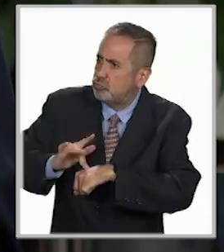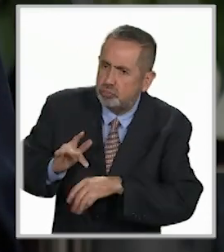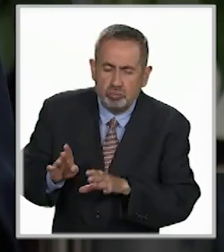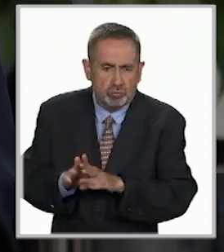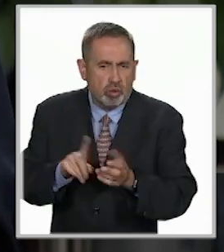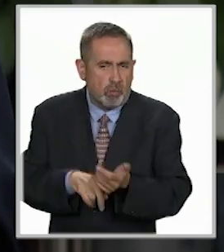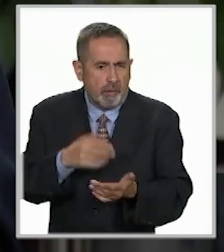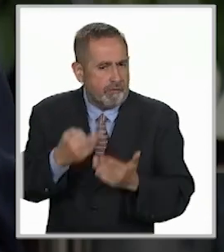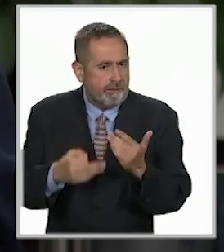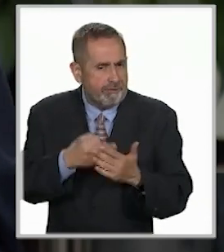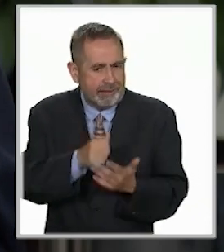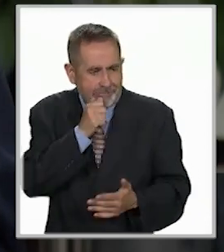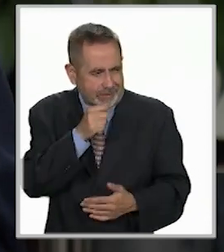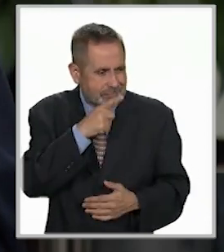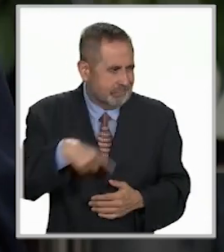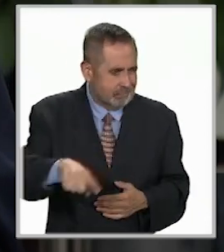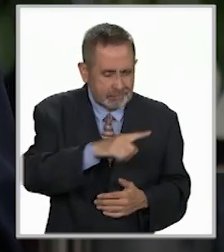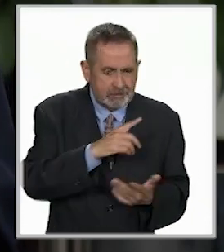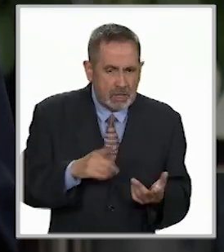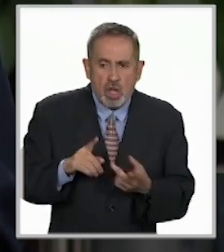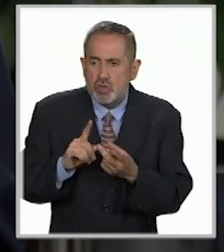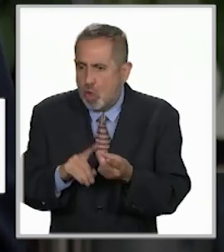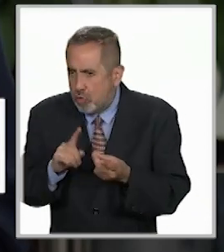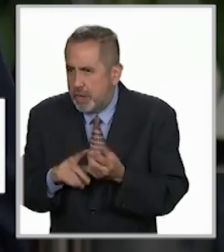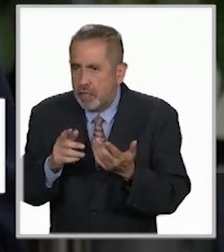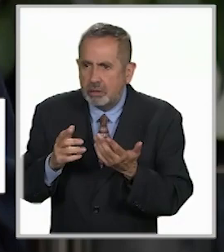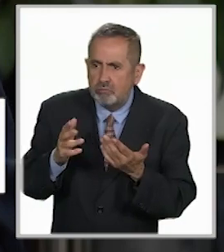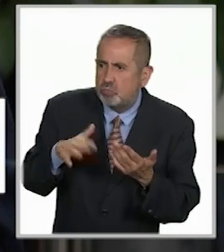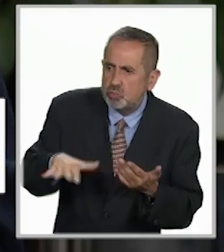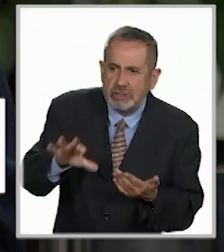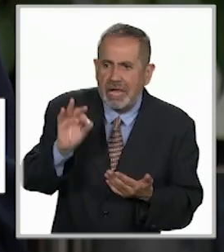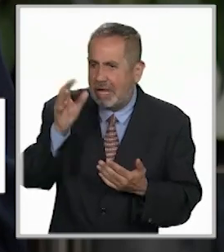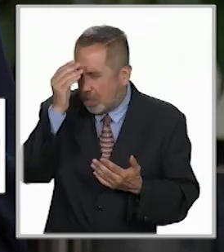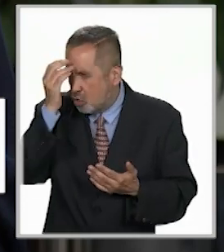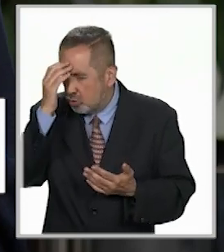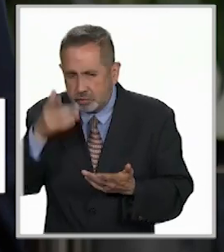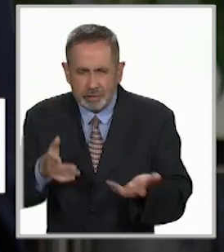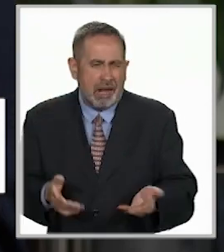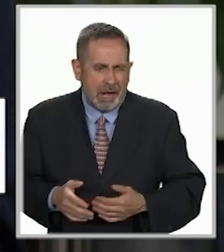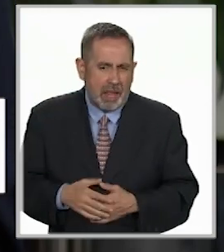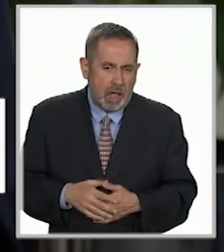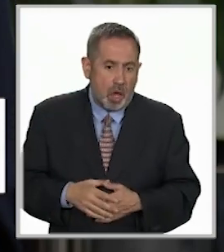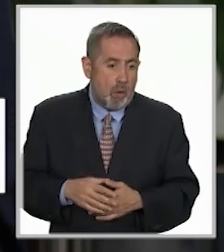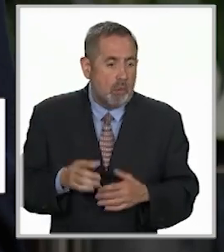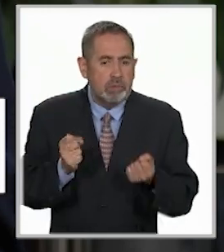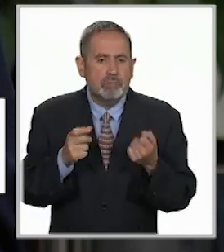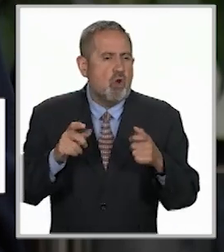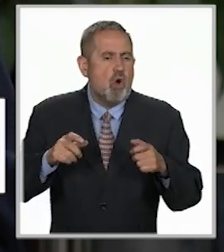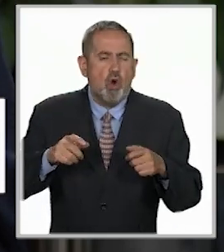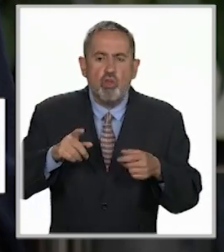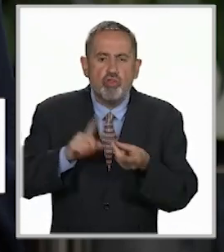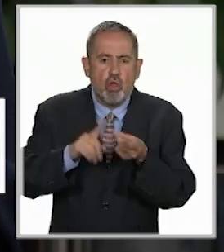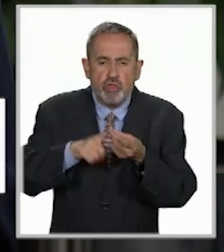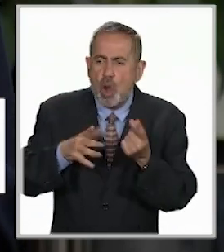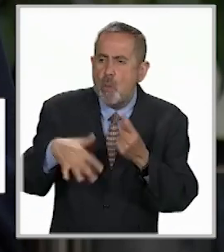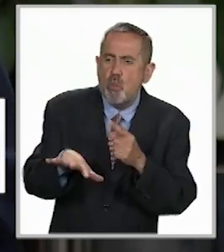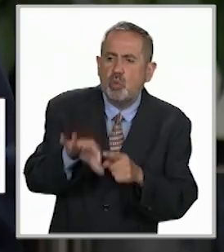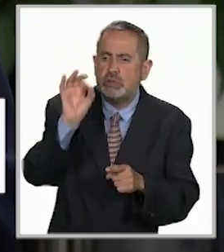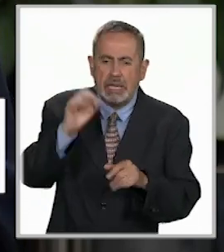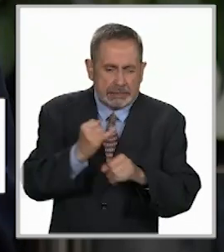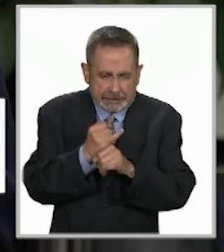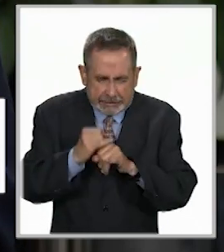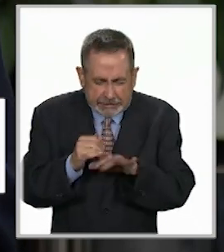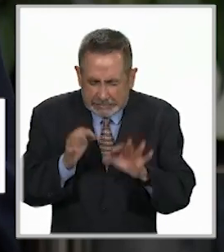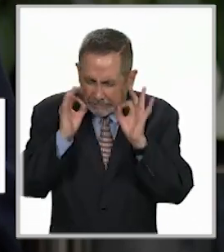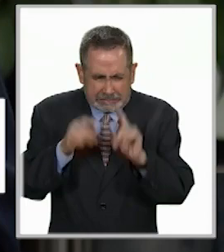aplicarlo, me refiero no solo a saber dónde encontrarlo, ¿no? Porque muchas veces existen tantos buscadores, pero no